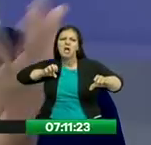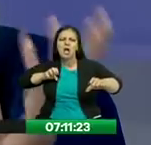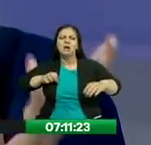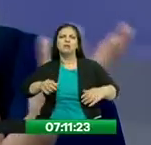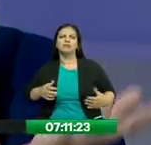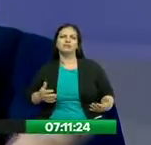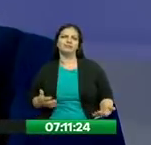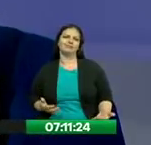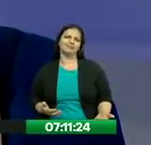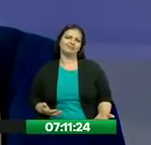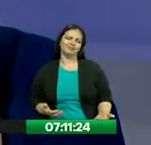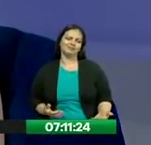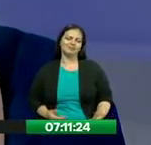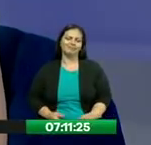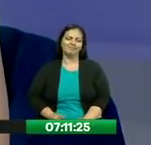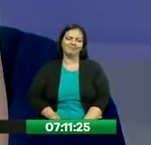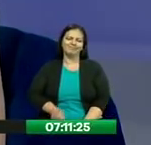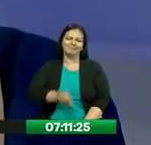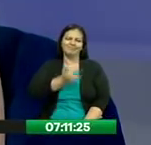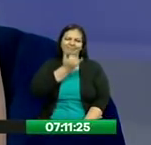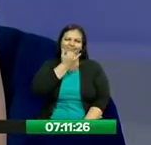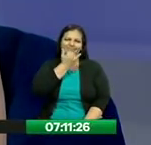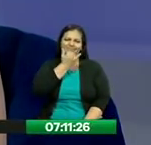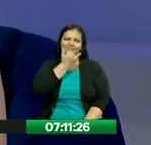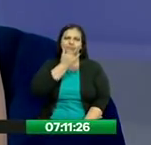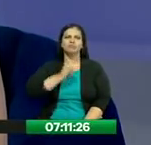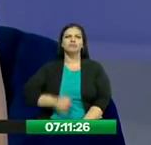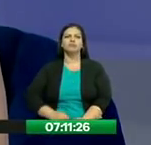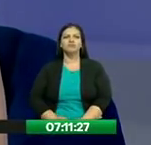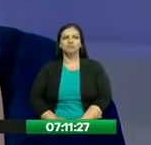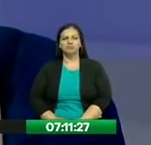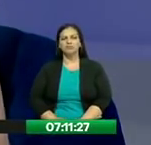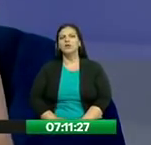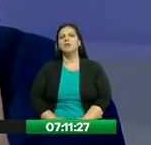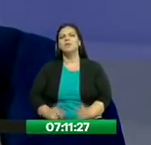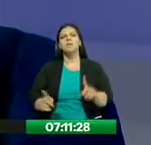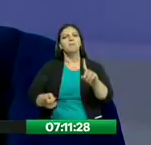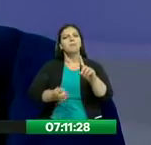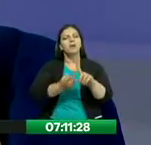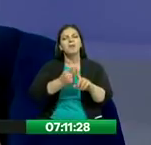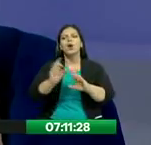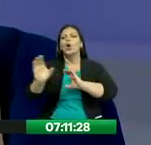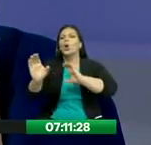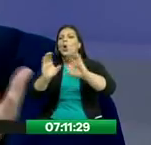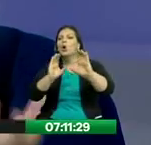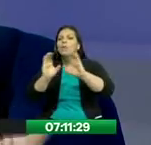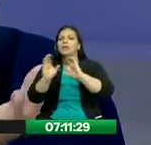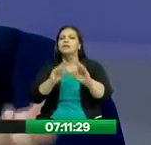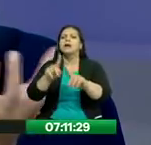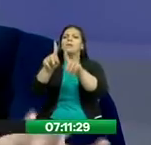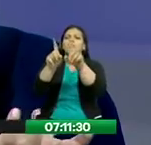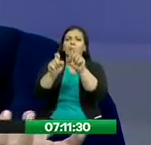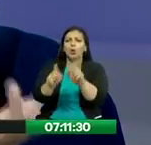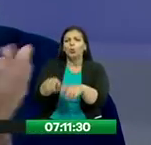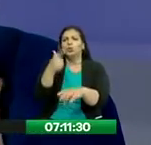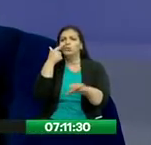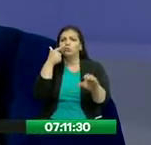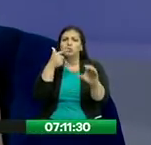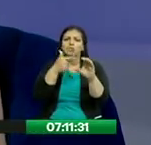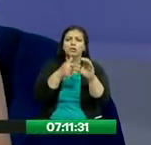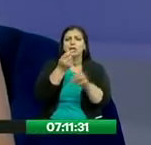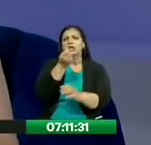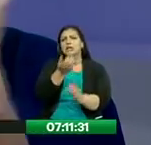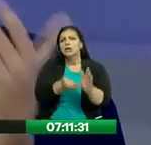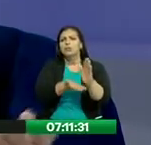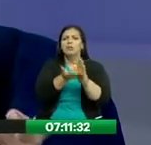podido avanzar como país en los últimos años. Sin embargo, no hubo un proceso de sensibilización a los sectores que iban a estar afectados, sino que